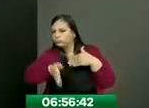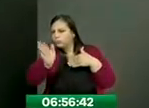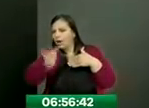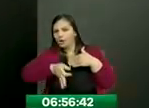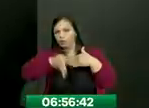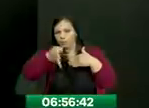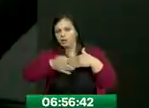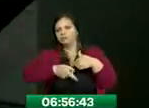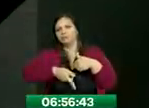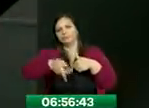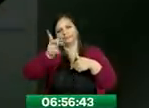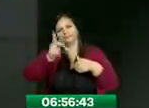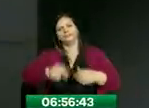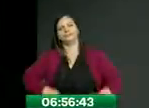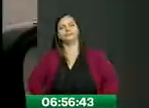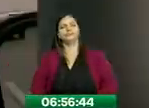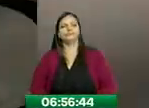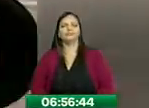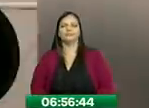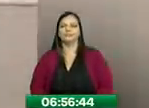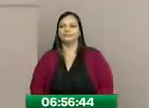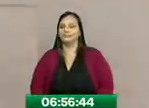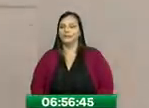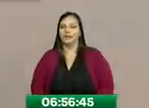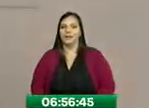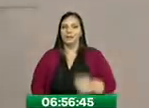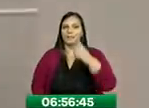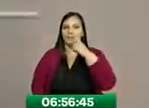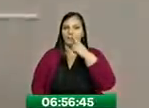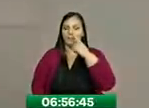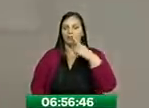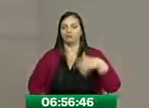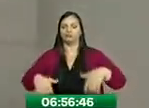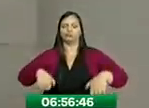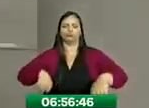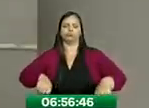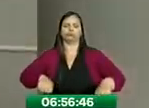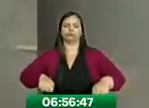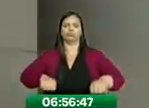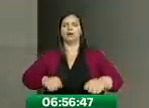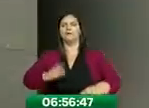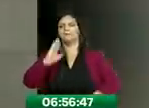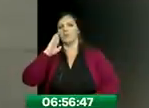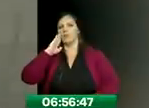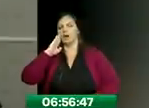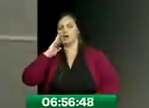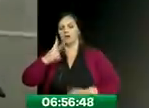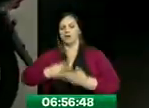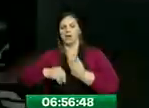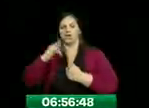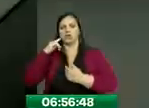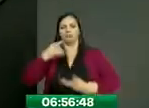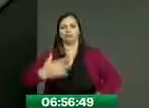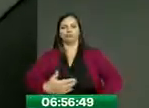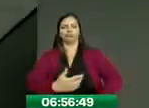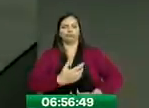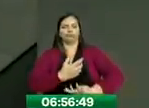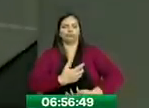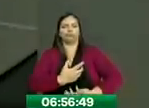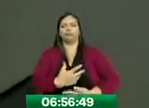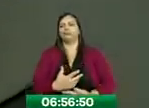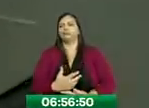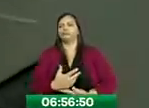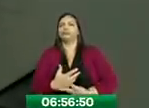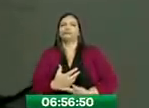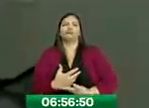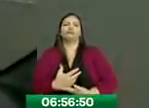cuando tienen una niña en medio sin la protección del caso y está como una especie de un sándwich, la tienen ahí